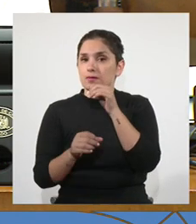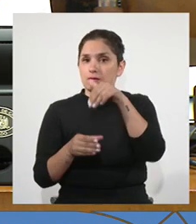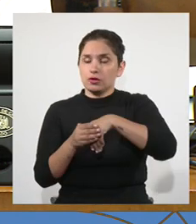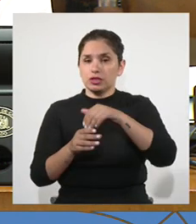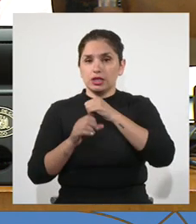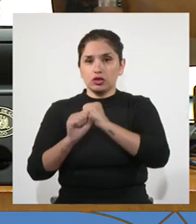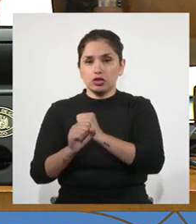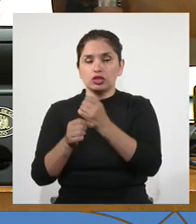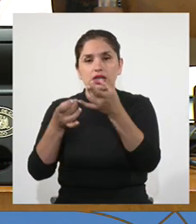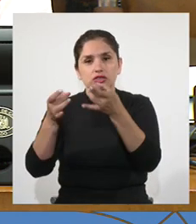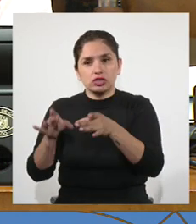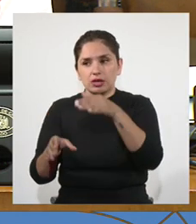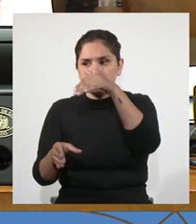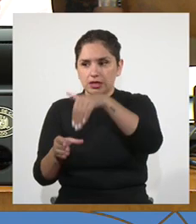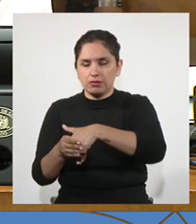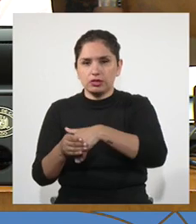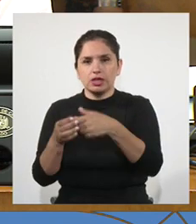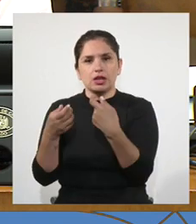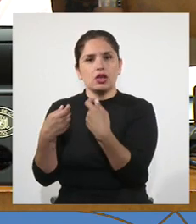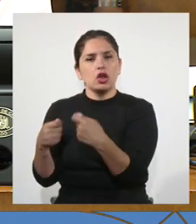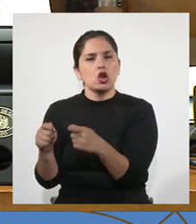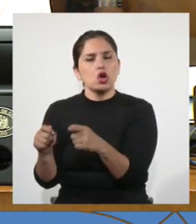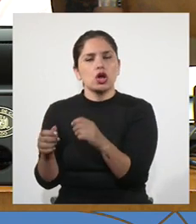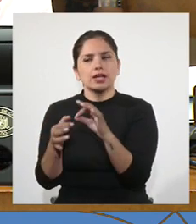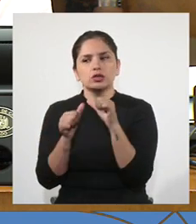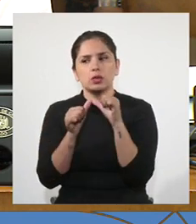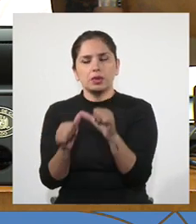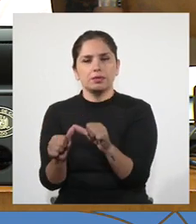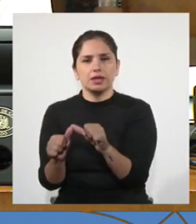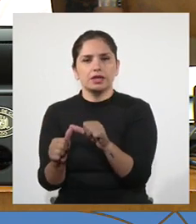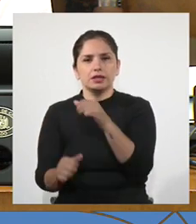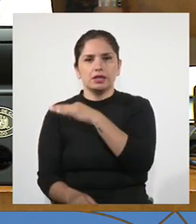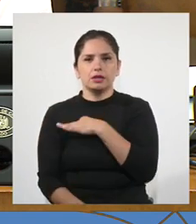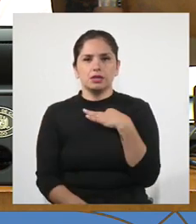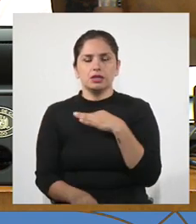solo los gastos permanentes del Ministerio de Educación. No ofrece la palabra.